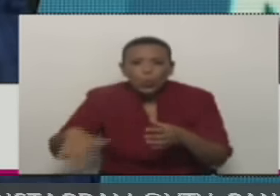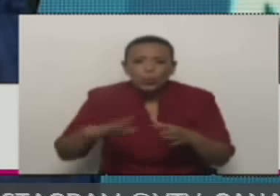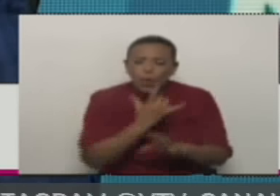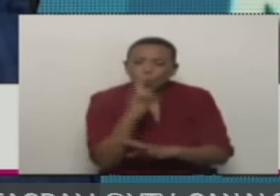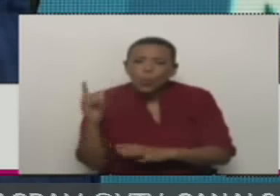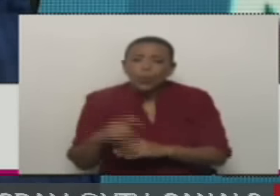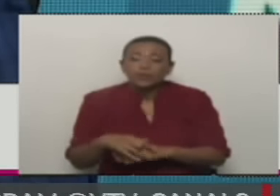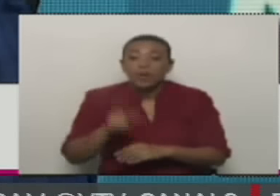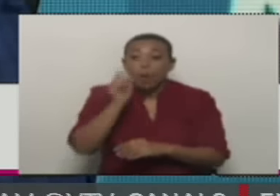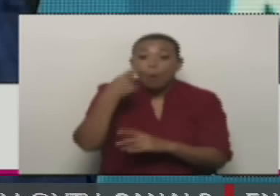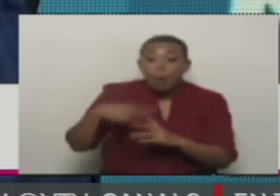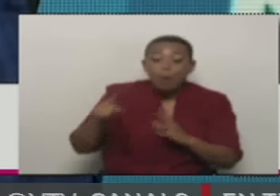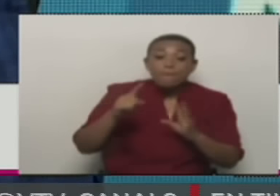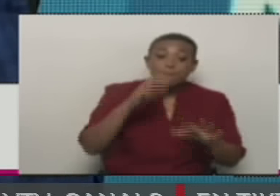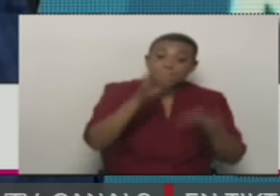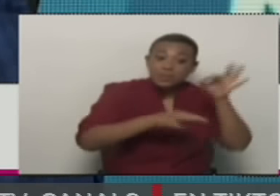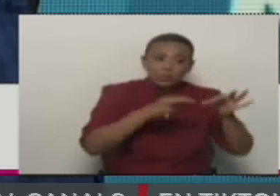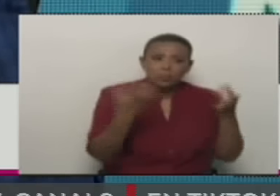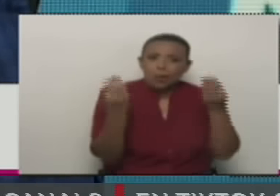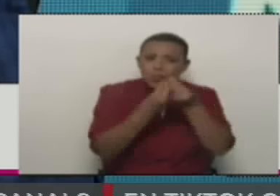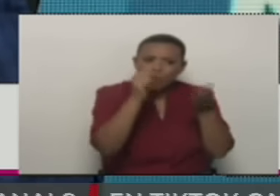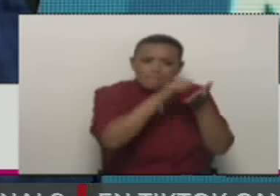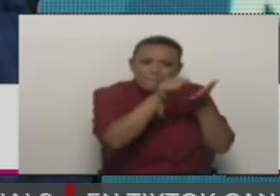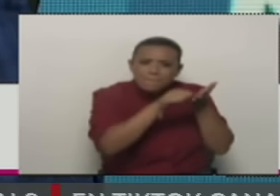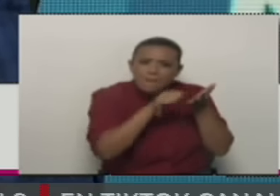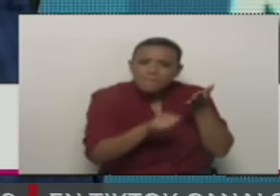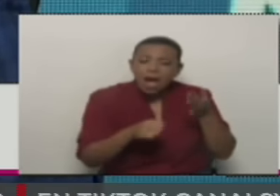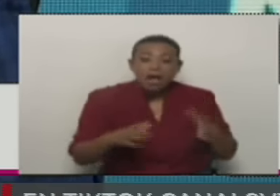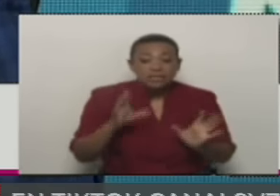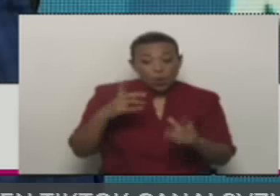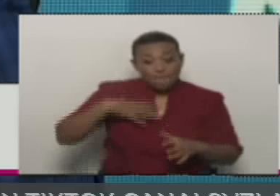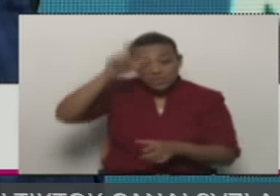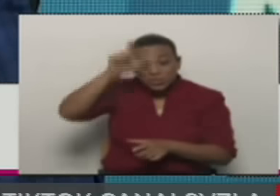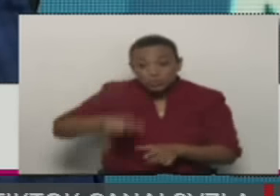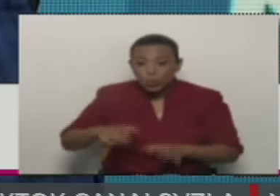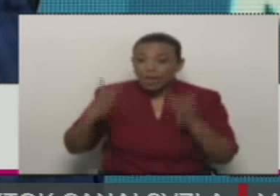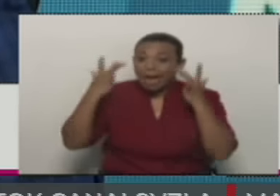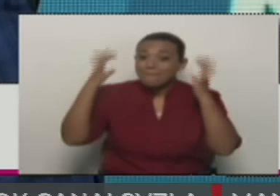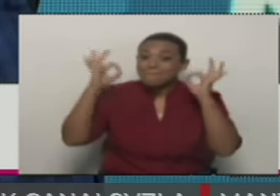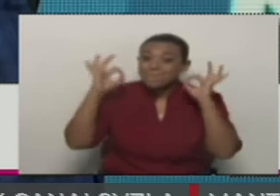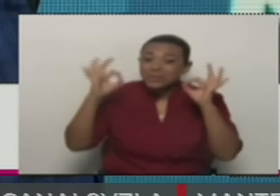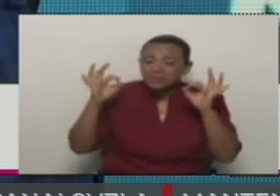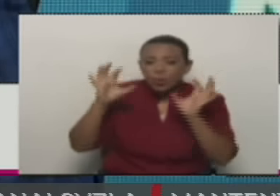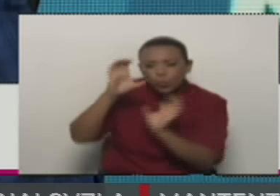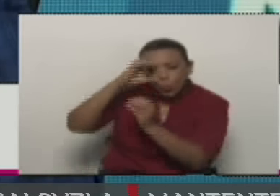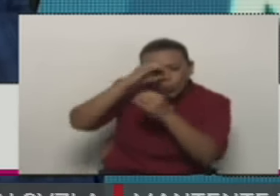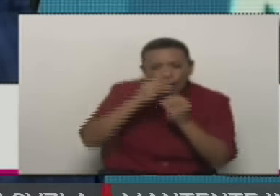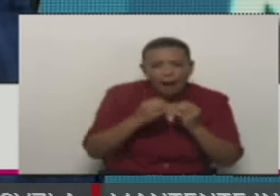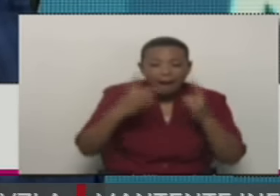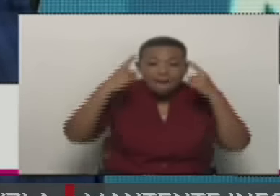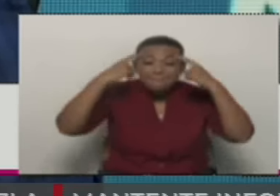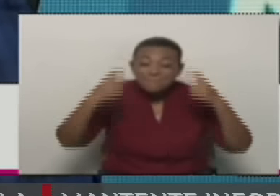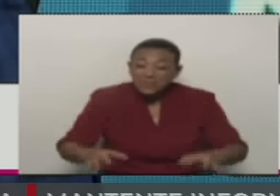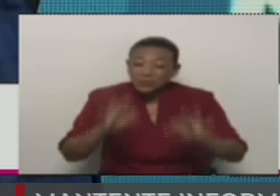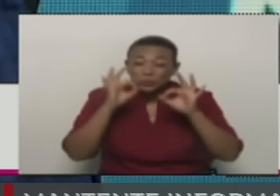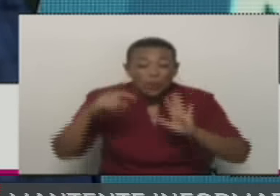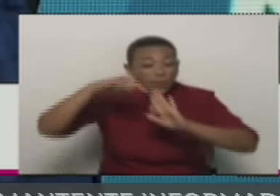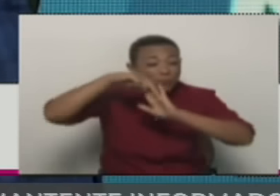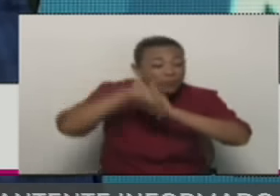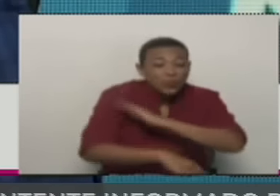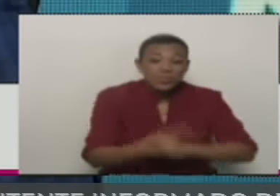Nicanor Cifuentes Gil, que es un biólogo, ecomilitante, experto, profesor